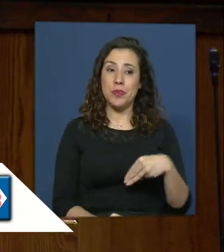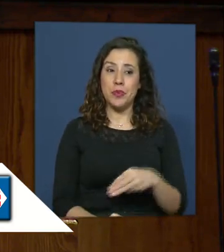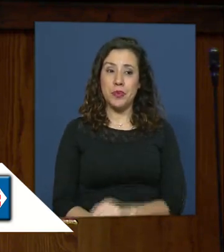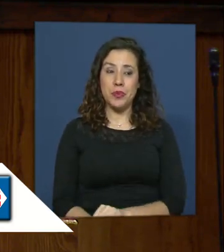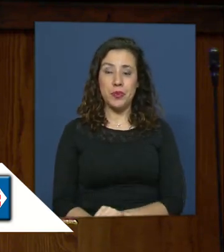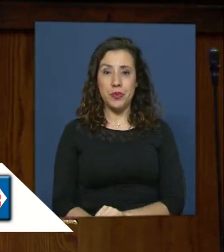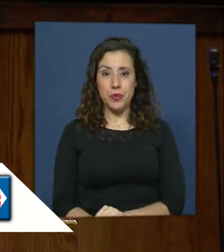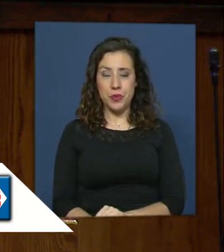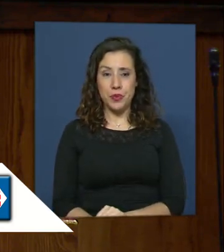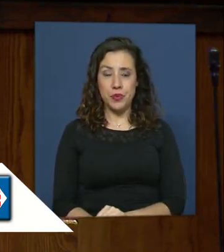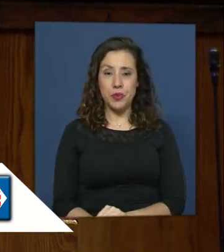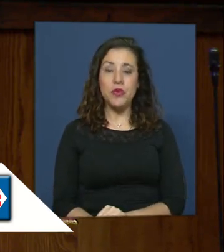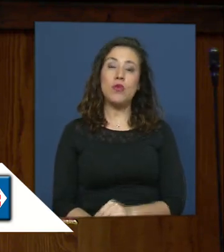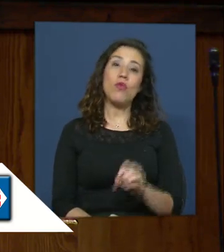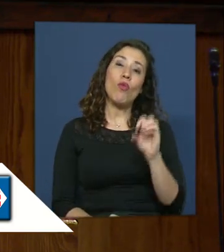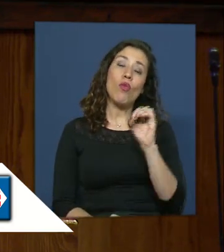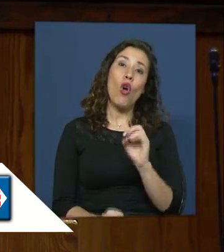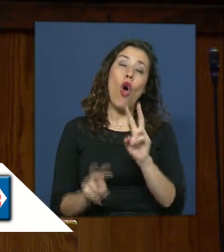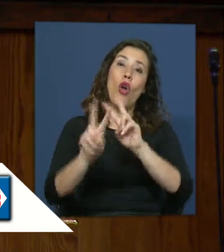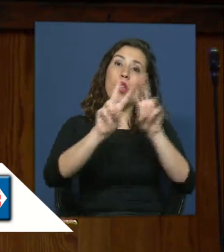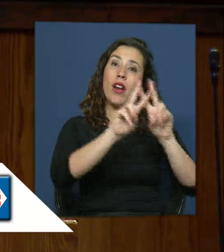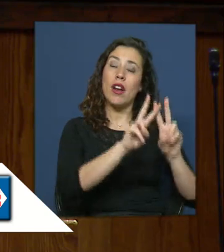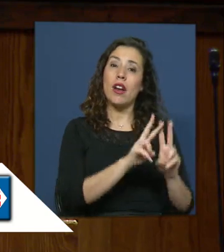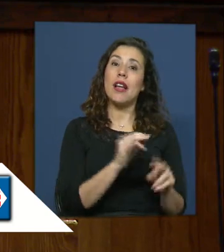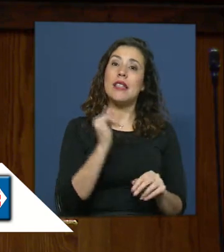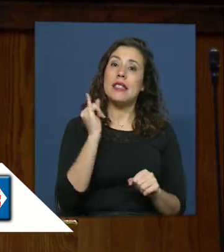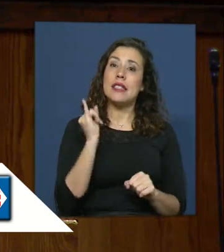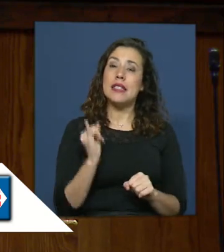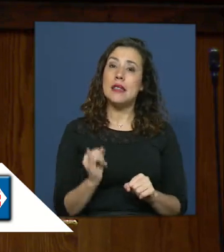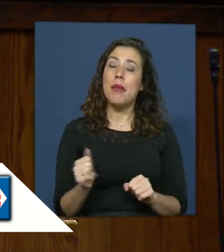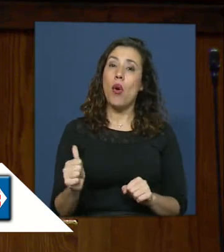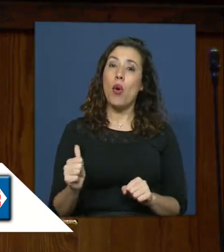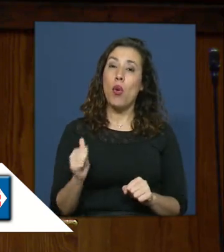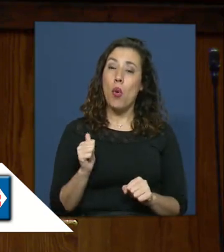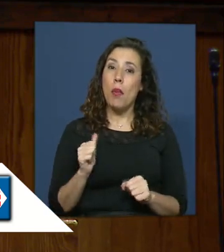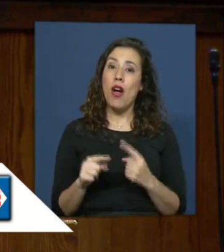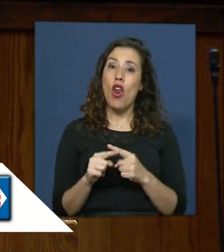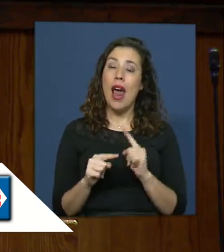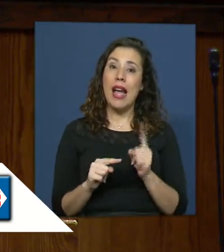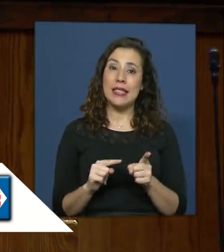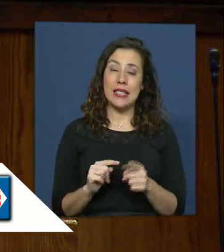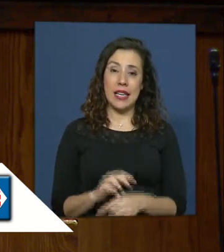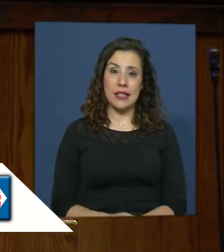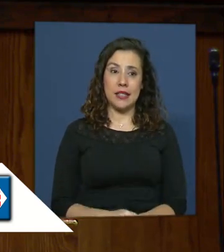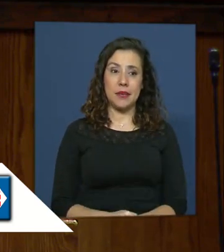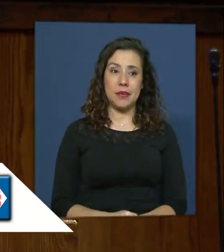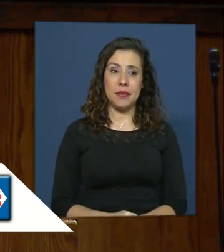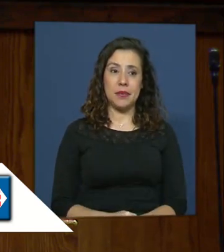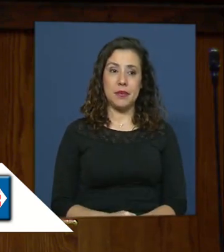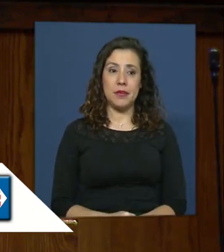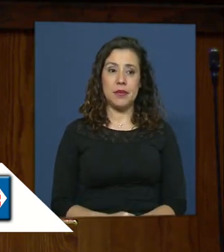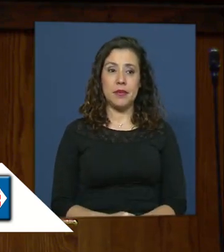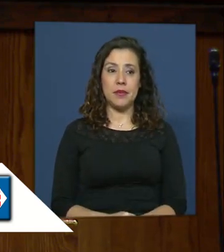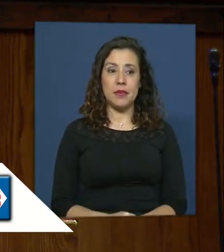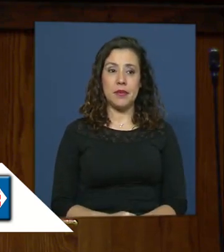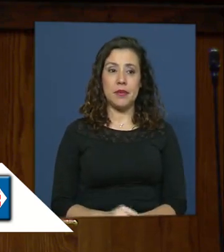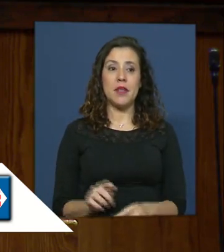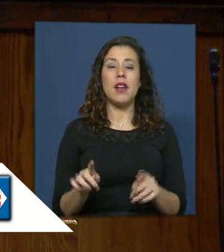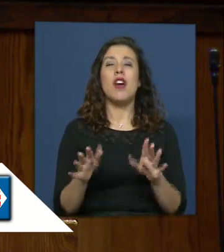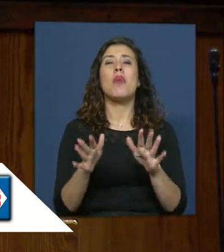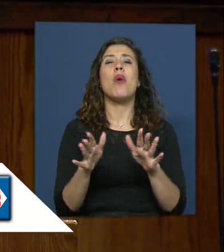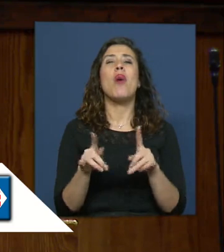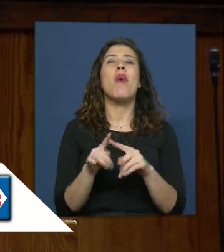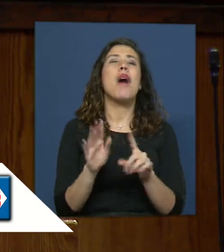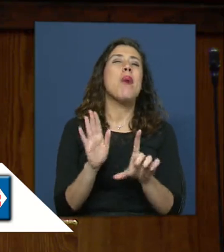simultáneamente de sus inmuebles o mejoras de ellos, siempre que cumplan con los requisitos que se indican. Esto es como una suerte de ley